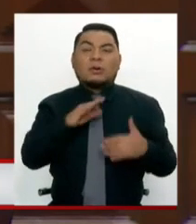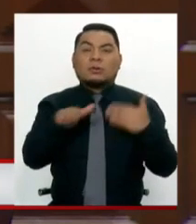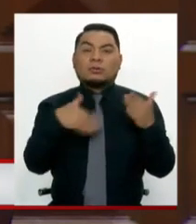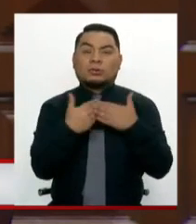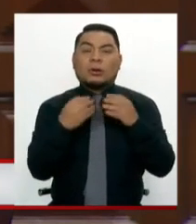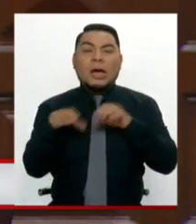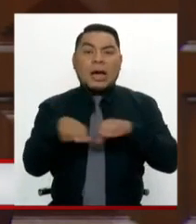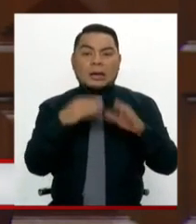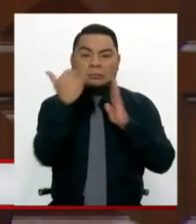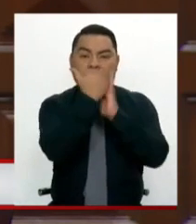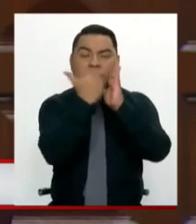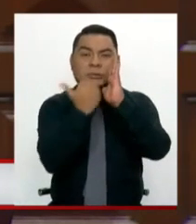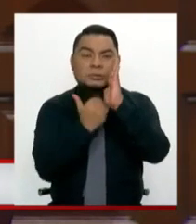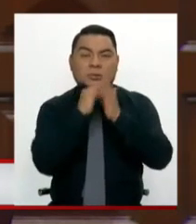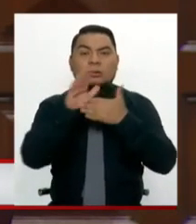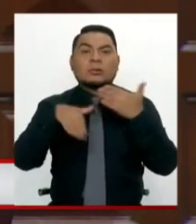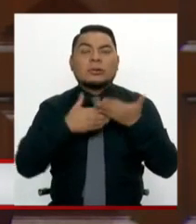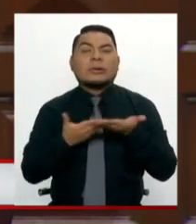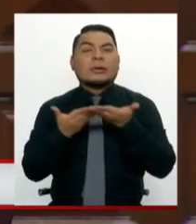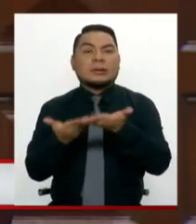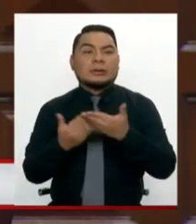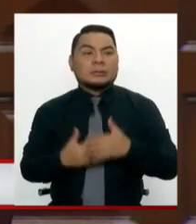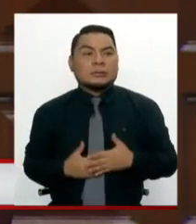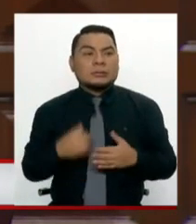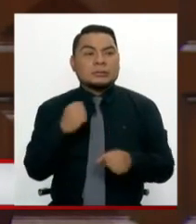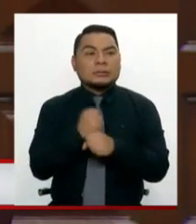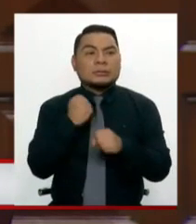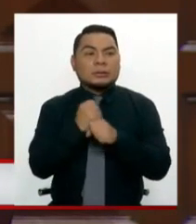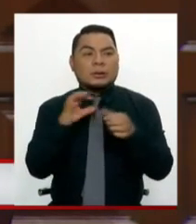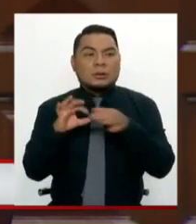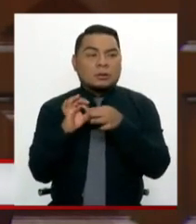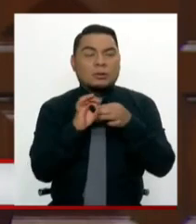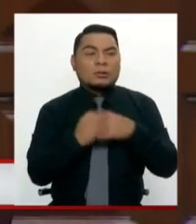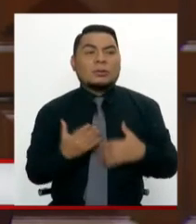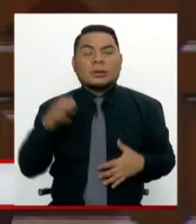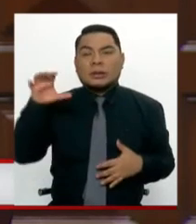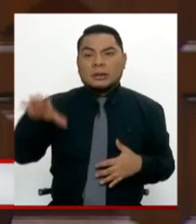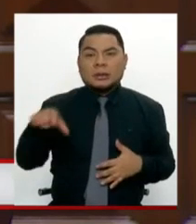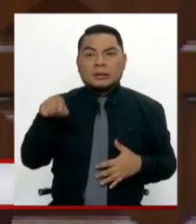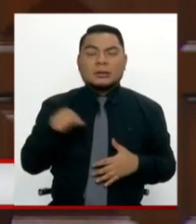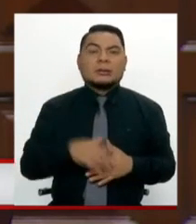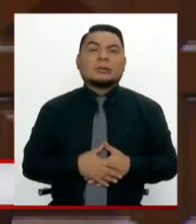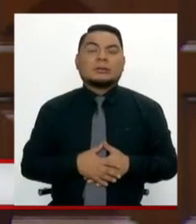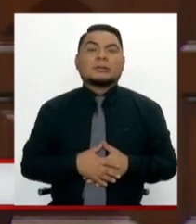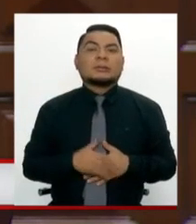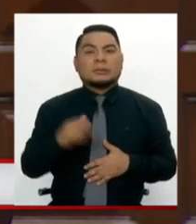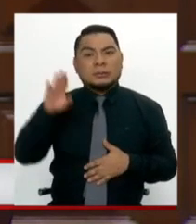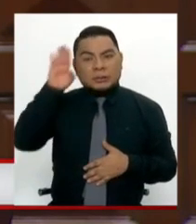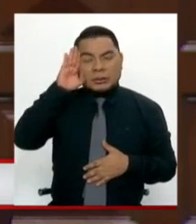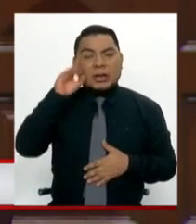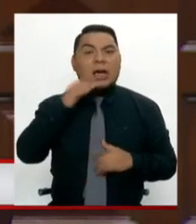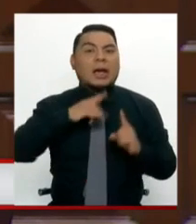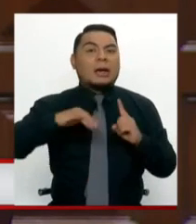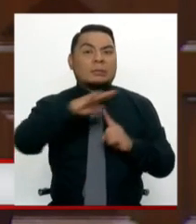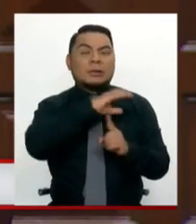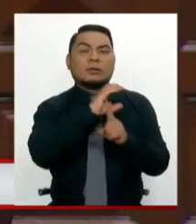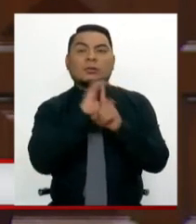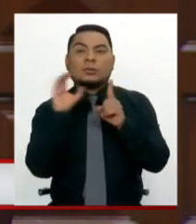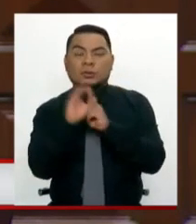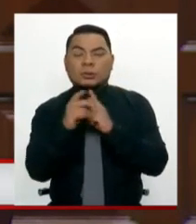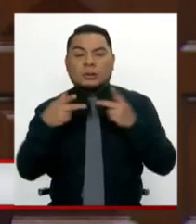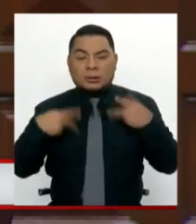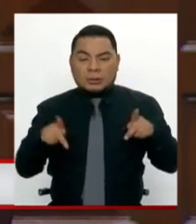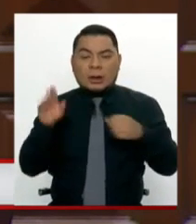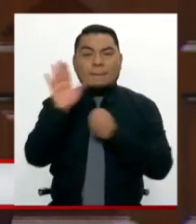medidas del mecanismo a constituir el trabajo conjunto entre el sector interior, ambiente y cultura nos